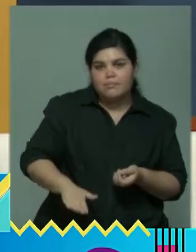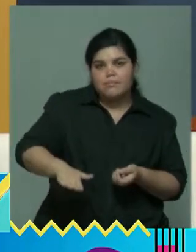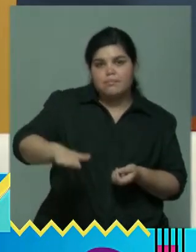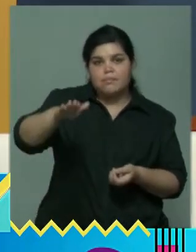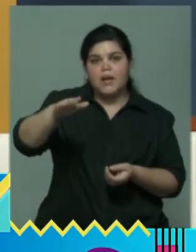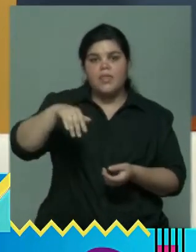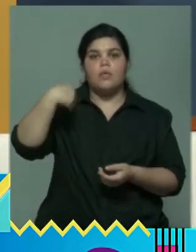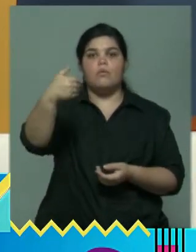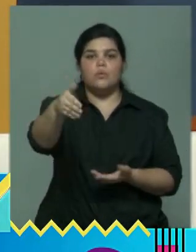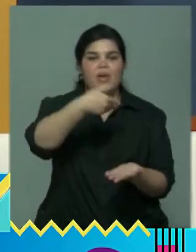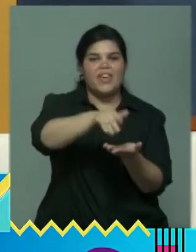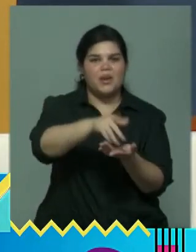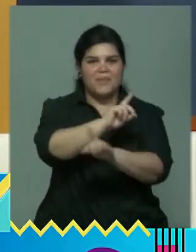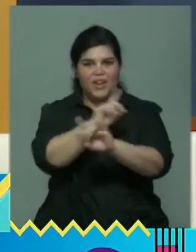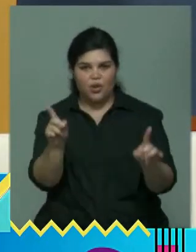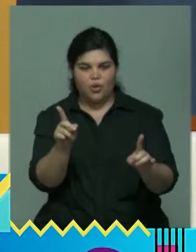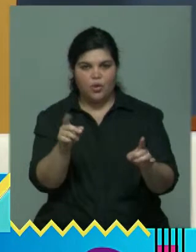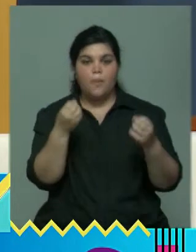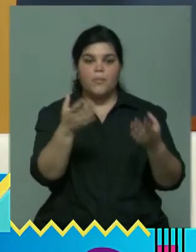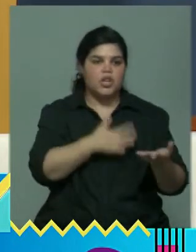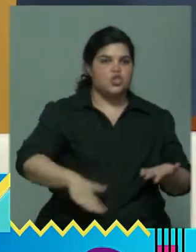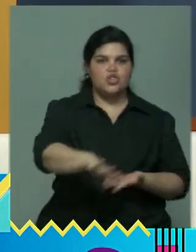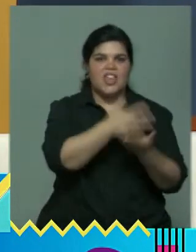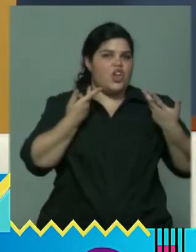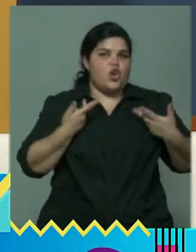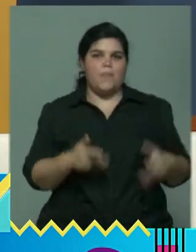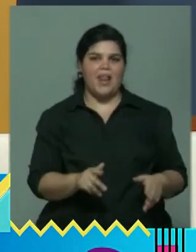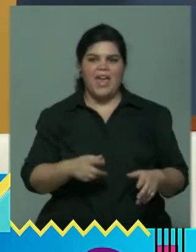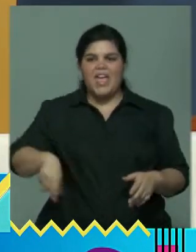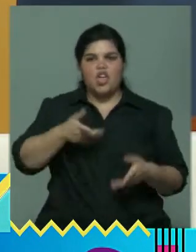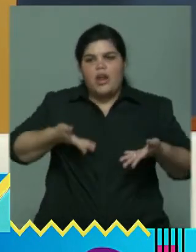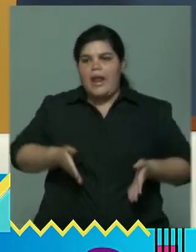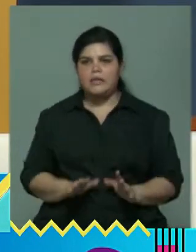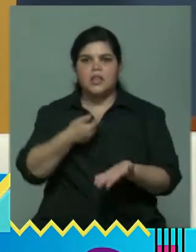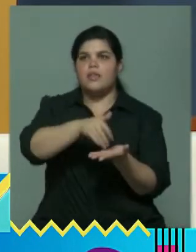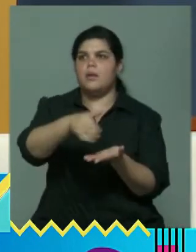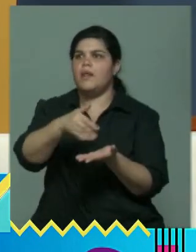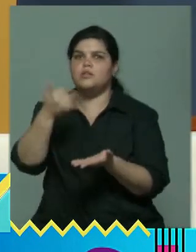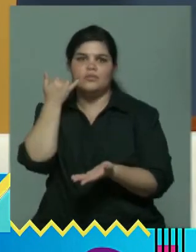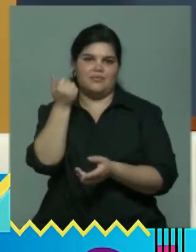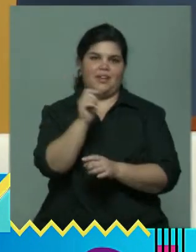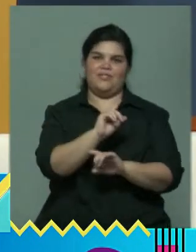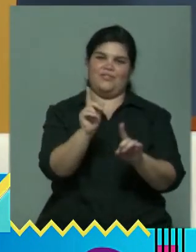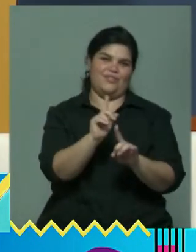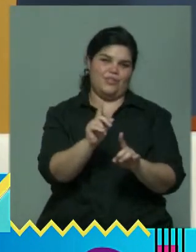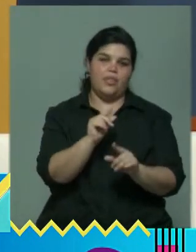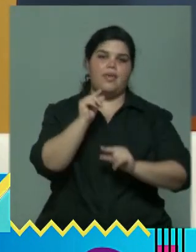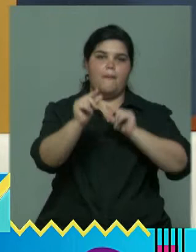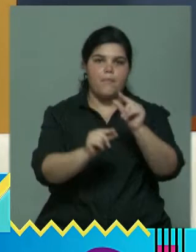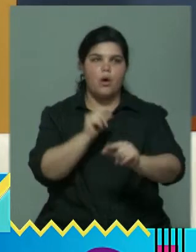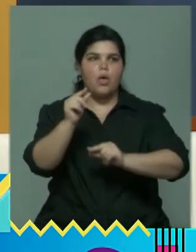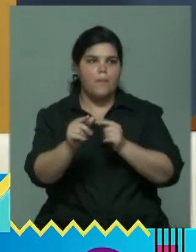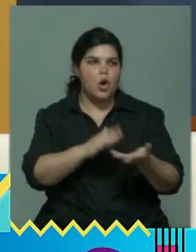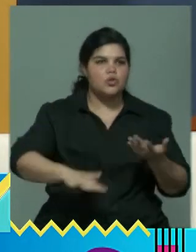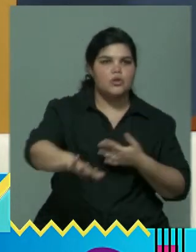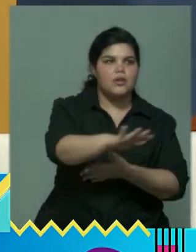la sociedad misma genera mucho ámbito de discriminación. Los chicos y chicas no nacen discriminando, ¿sí? Se van también contaminando de todo el ámbito,